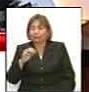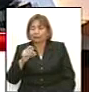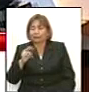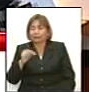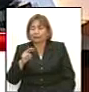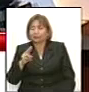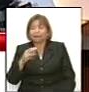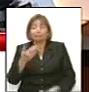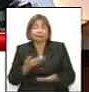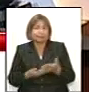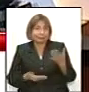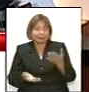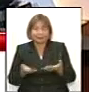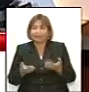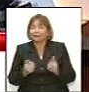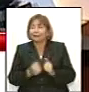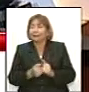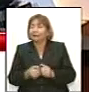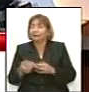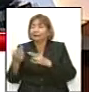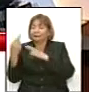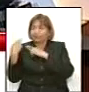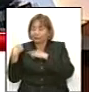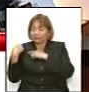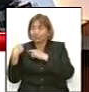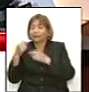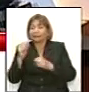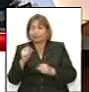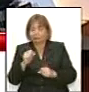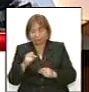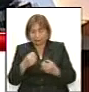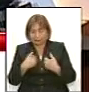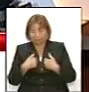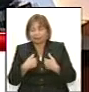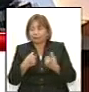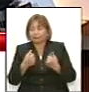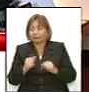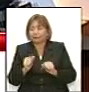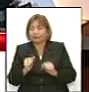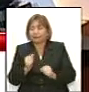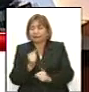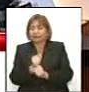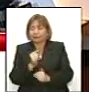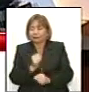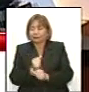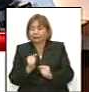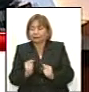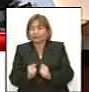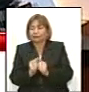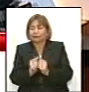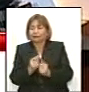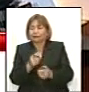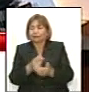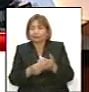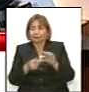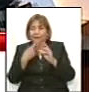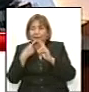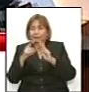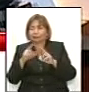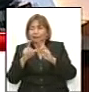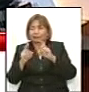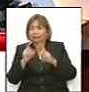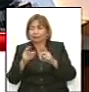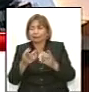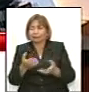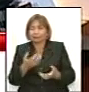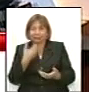actualmente todavía cuento con la encargatura y tenemos toda la disposición para trabajar juntos y responder las consultas que